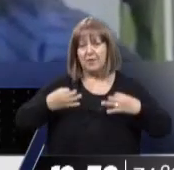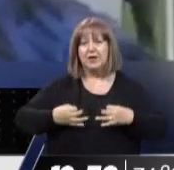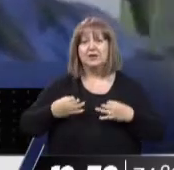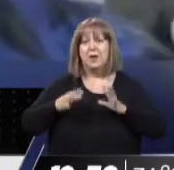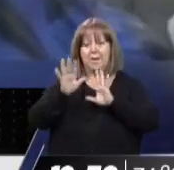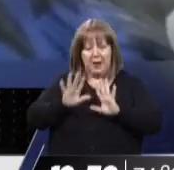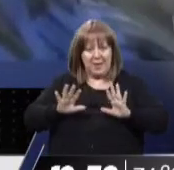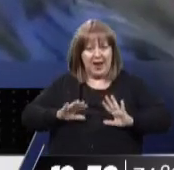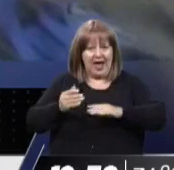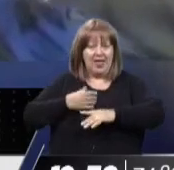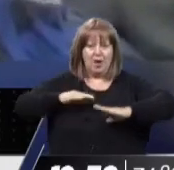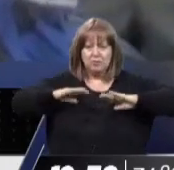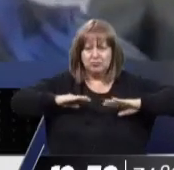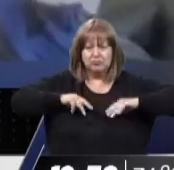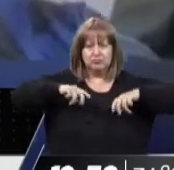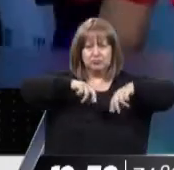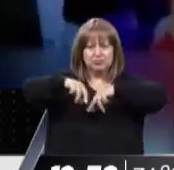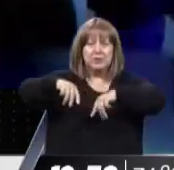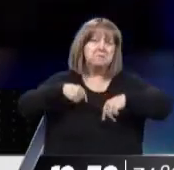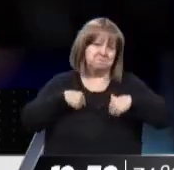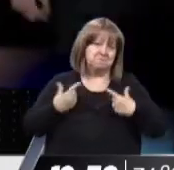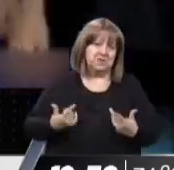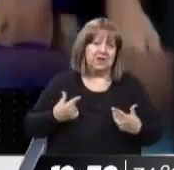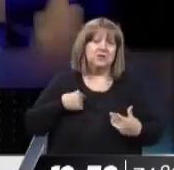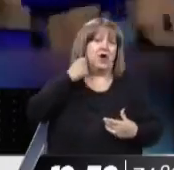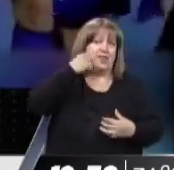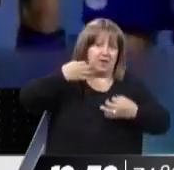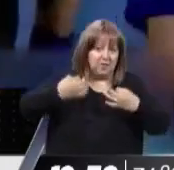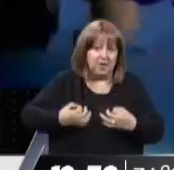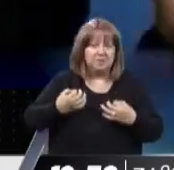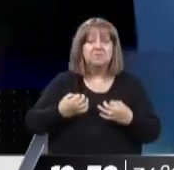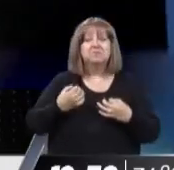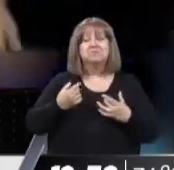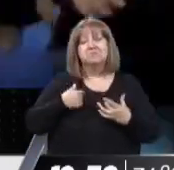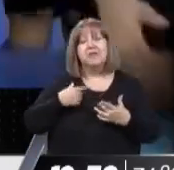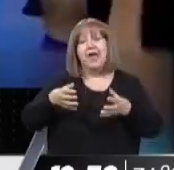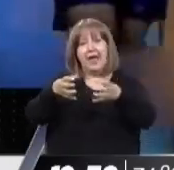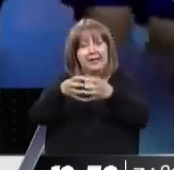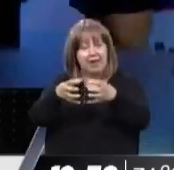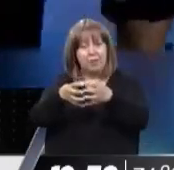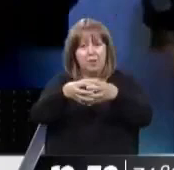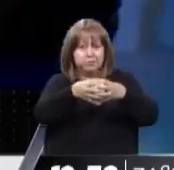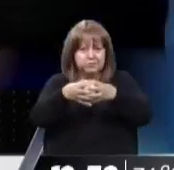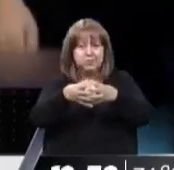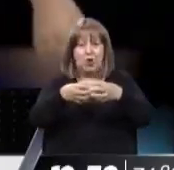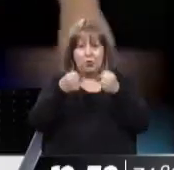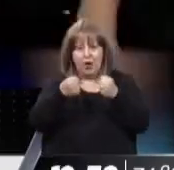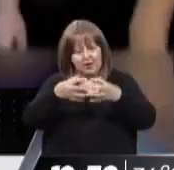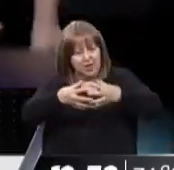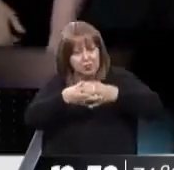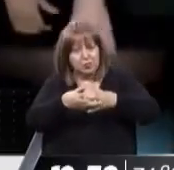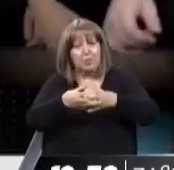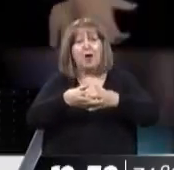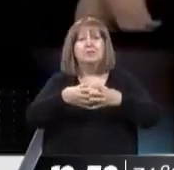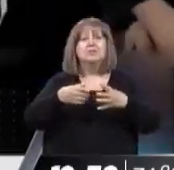Mundial. Creo que llego en una edad también justa, madura. Y como equipo muy bien. Seguimos